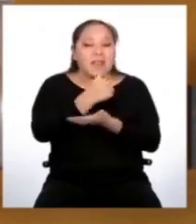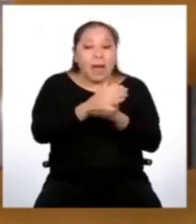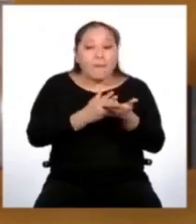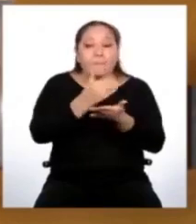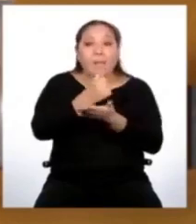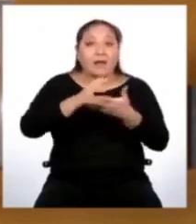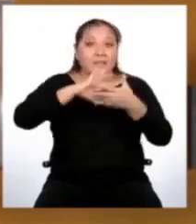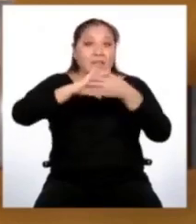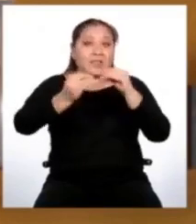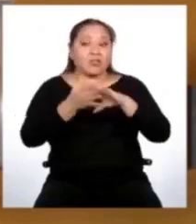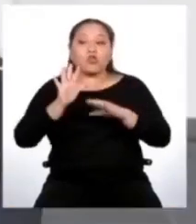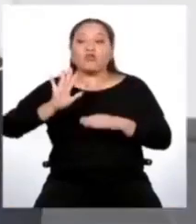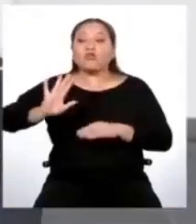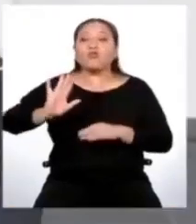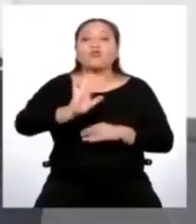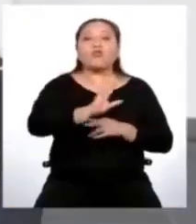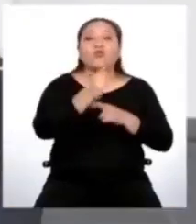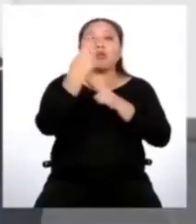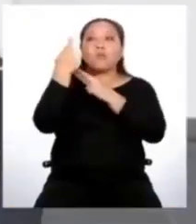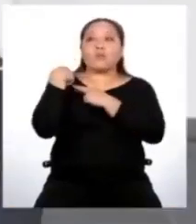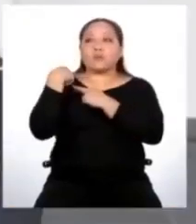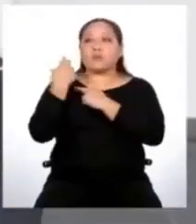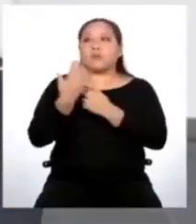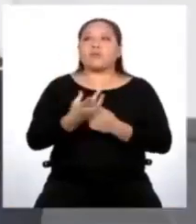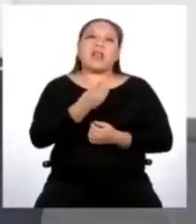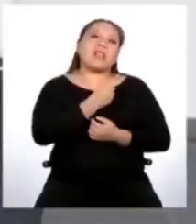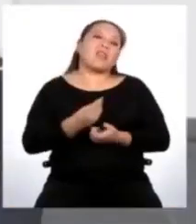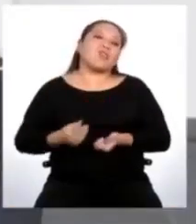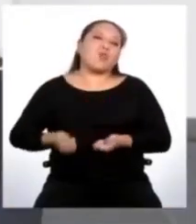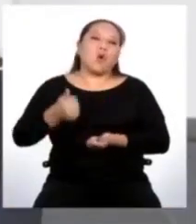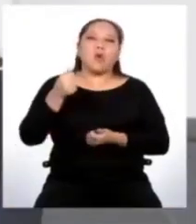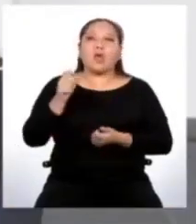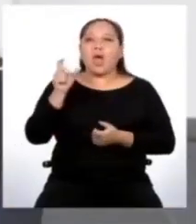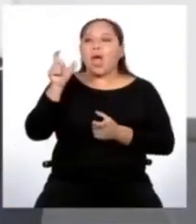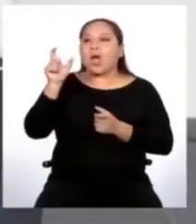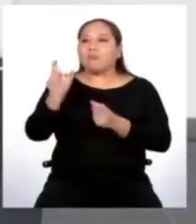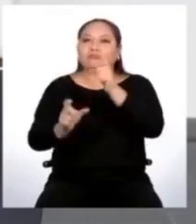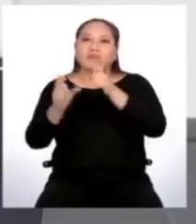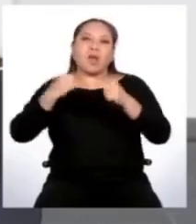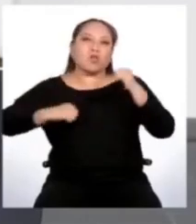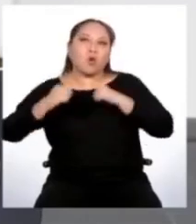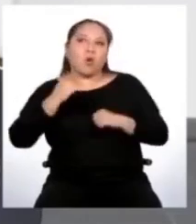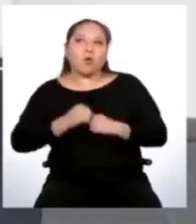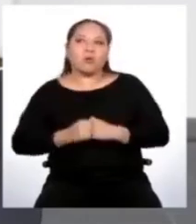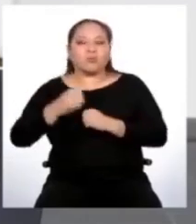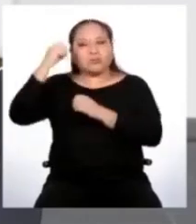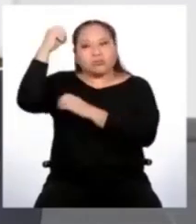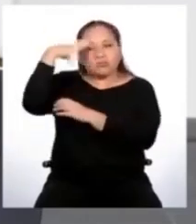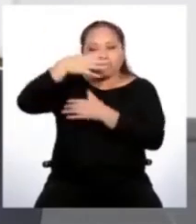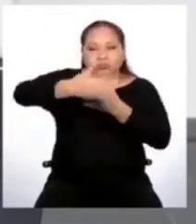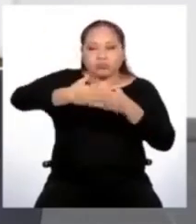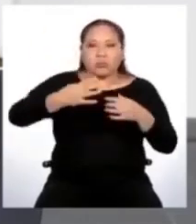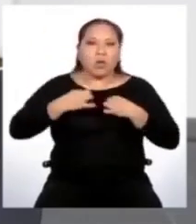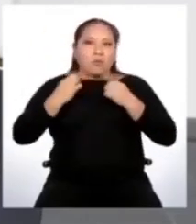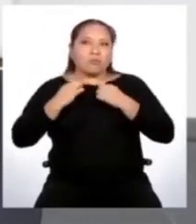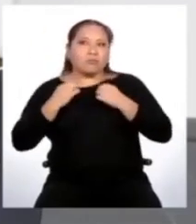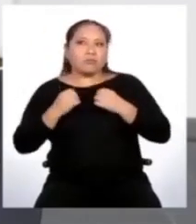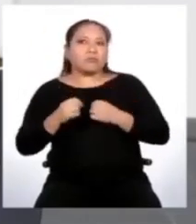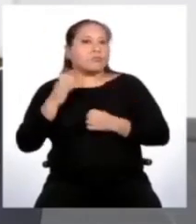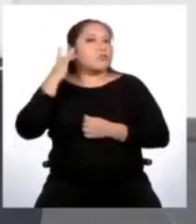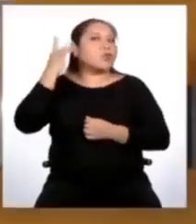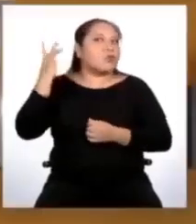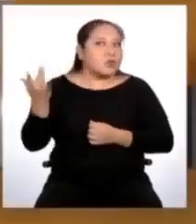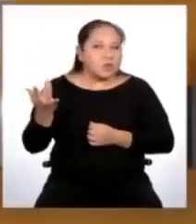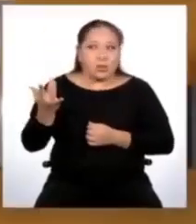sus responsabilidades. O sea, la directora, actores, escenógrafos, iluminadores, vestuaristas,